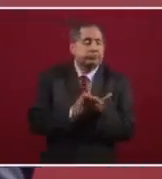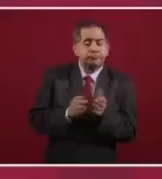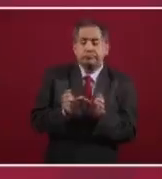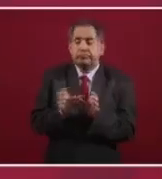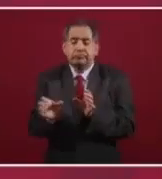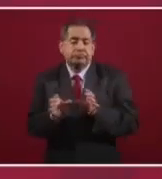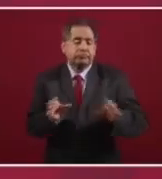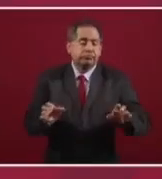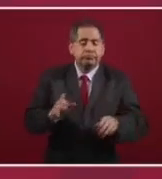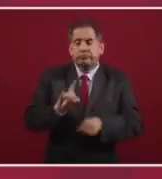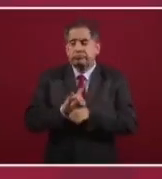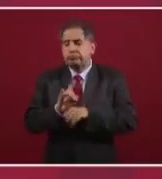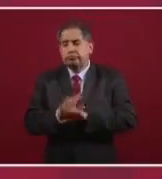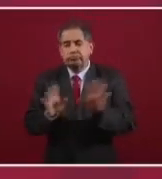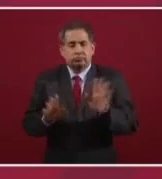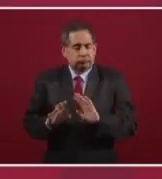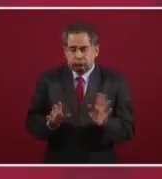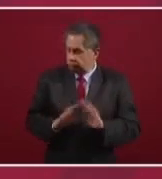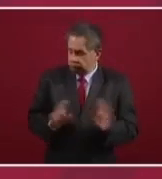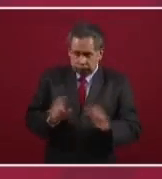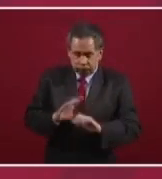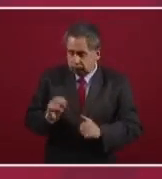el gobierno no esté al servicio